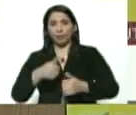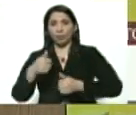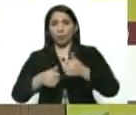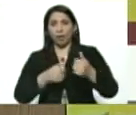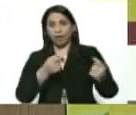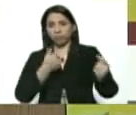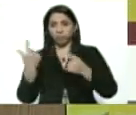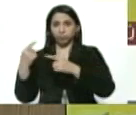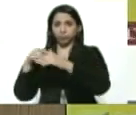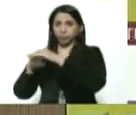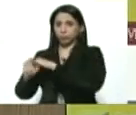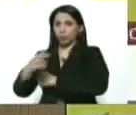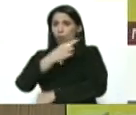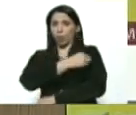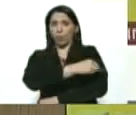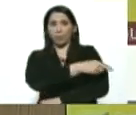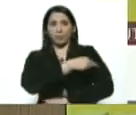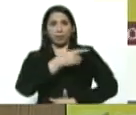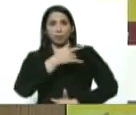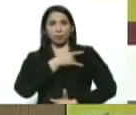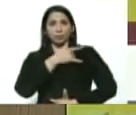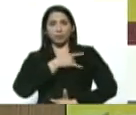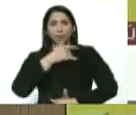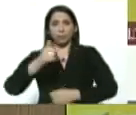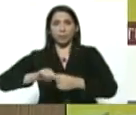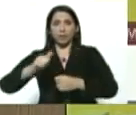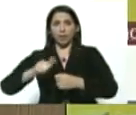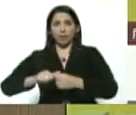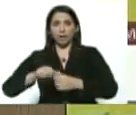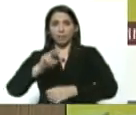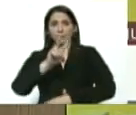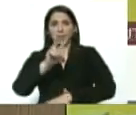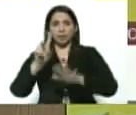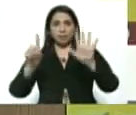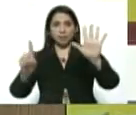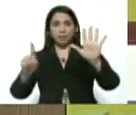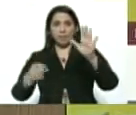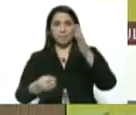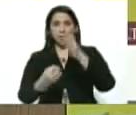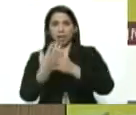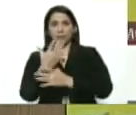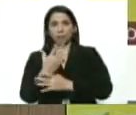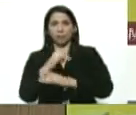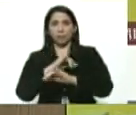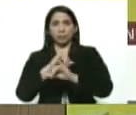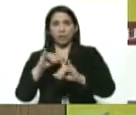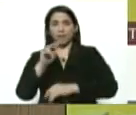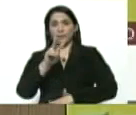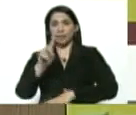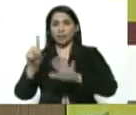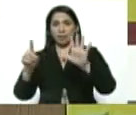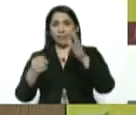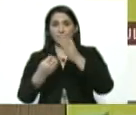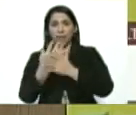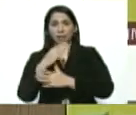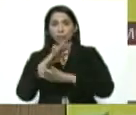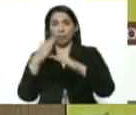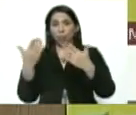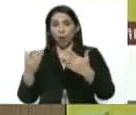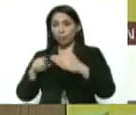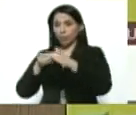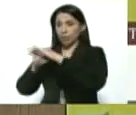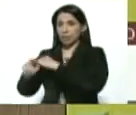trasladada al hospital universitario de maracaibo el 26 de mayo ya el 26 de mayo cuando se ingresa en el hospital